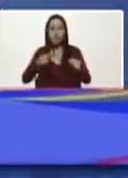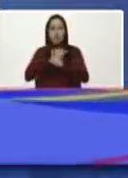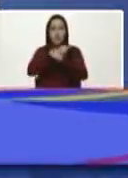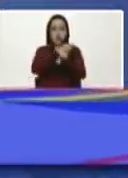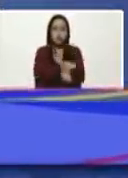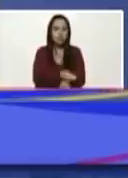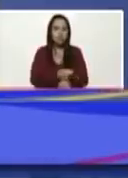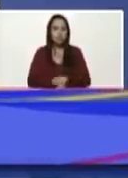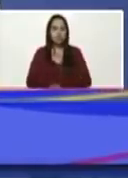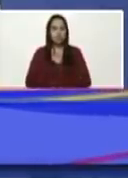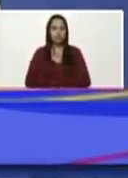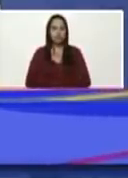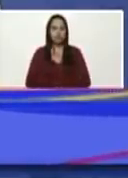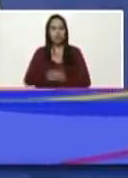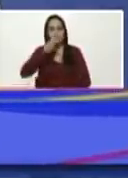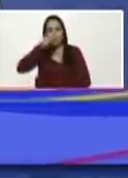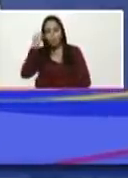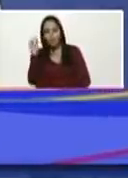graduandos. Un beso.